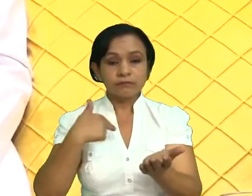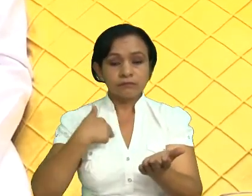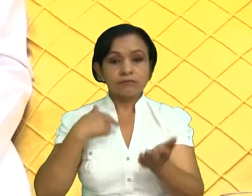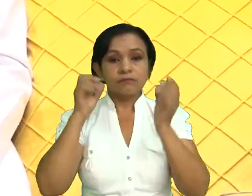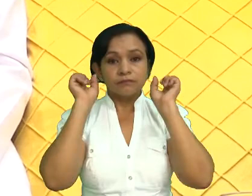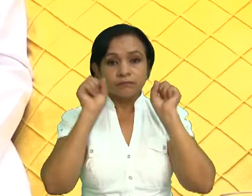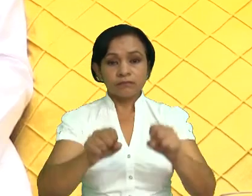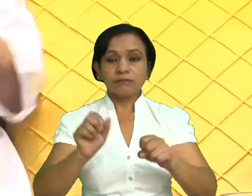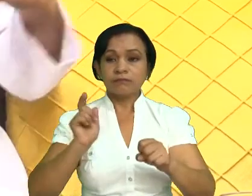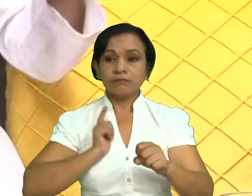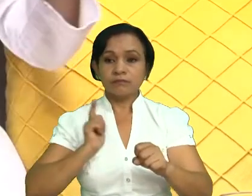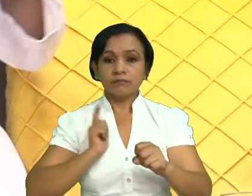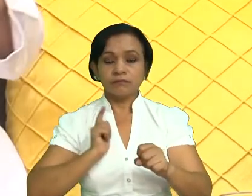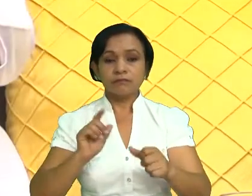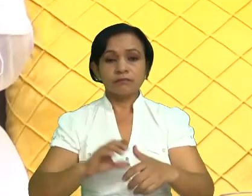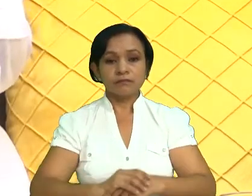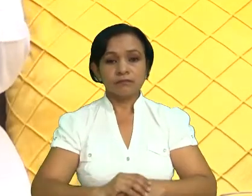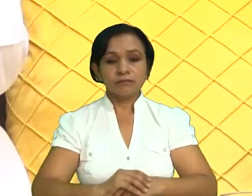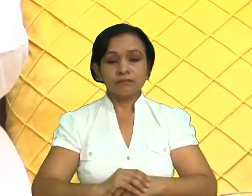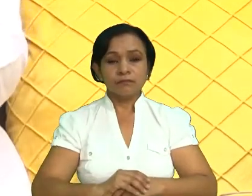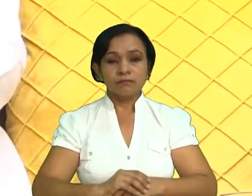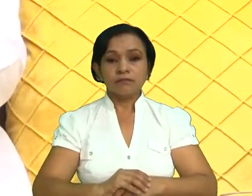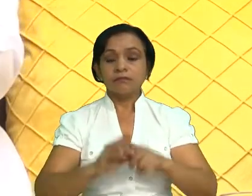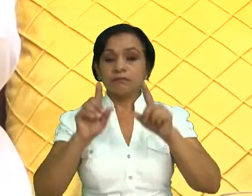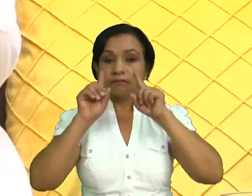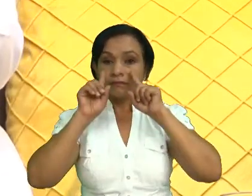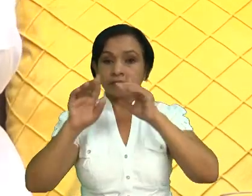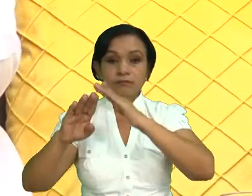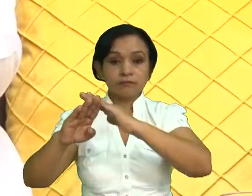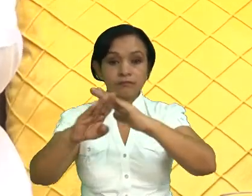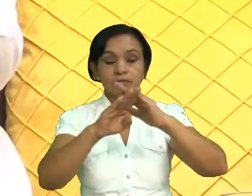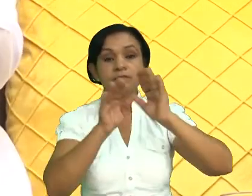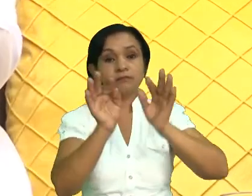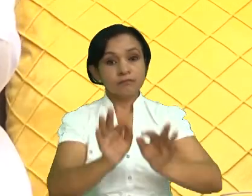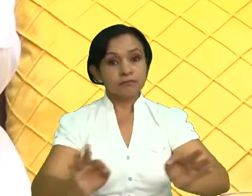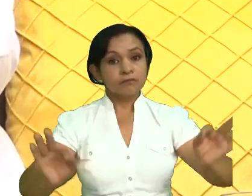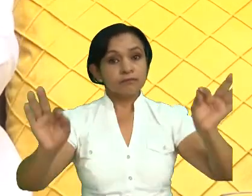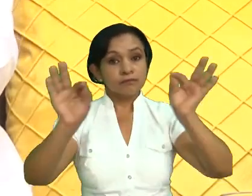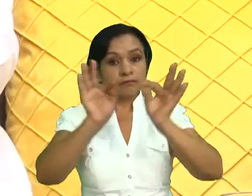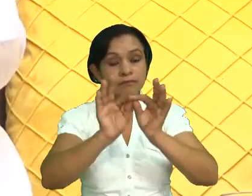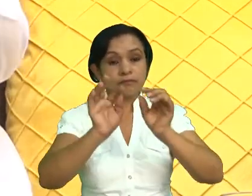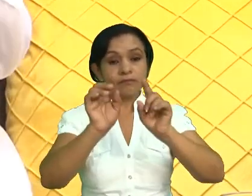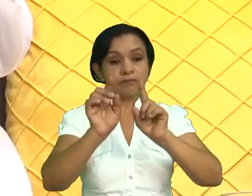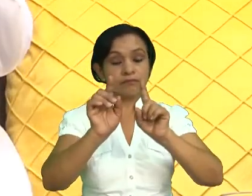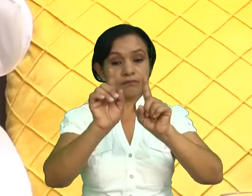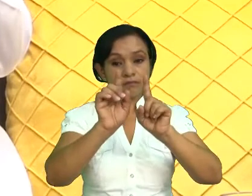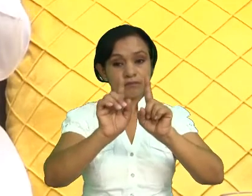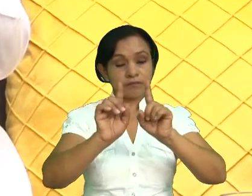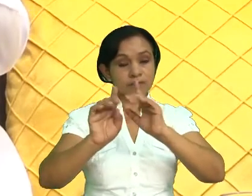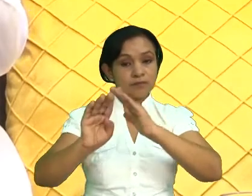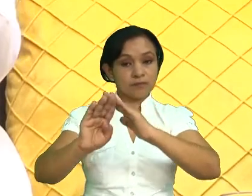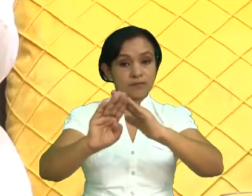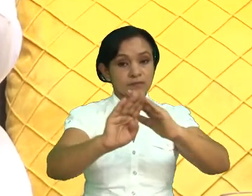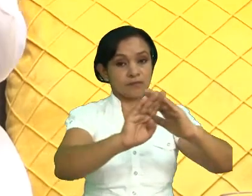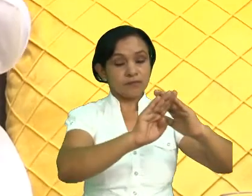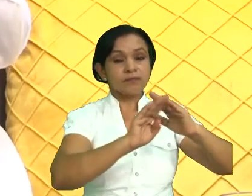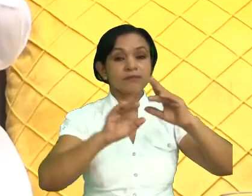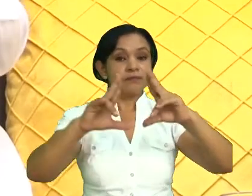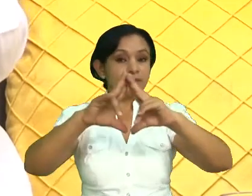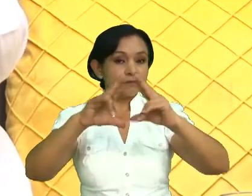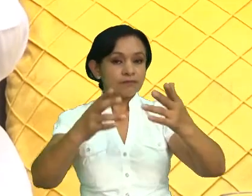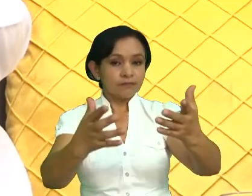nosotros tener una prevención importante y un nivel de contención que en Nicaragua es lo que